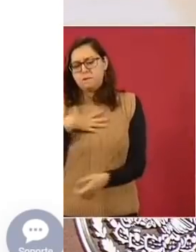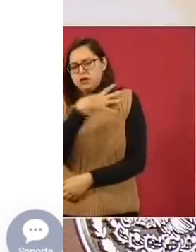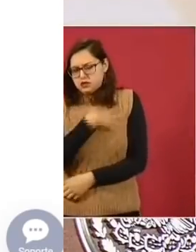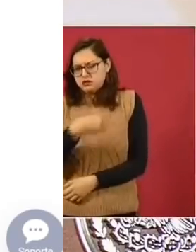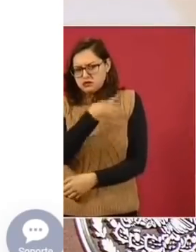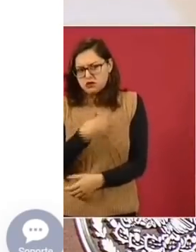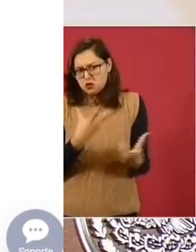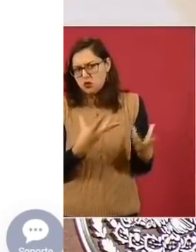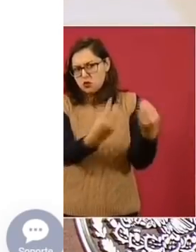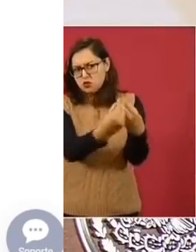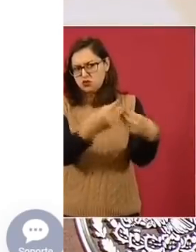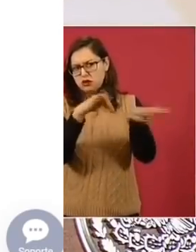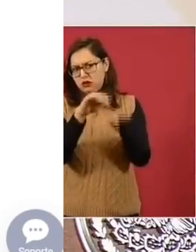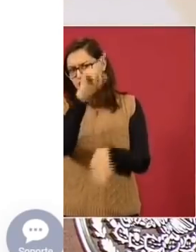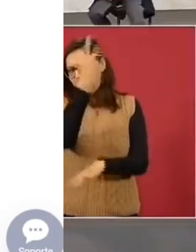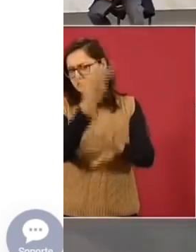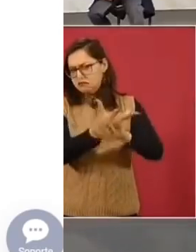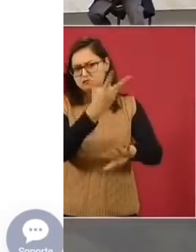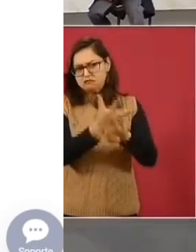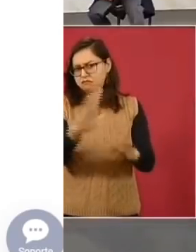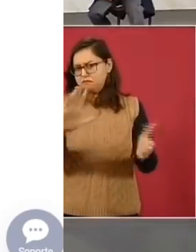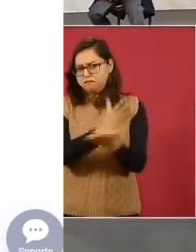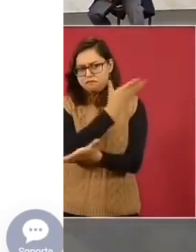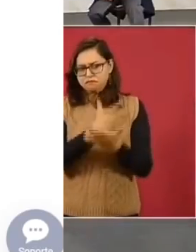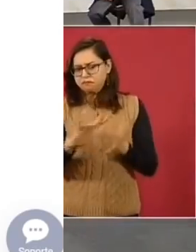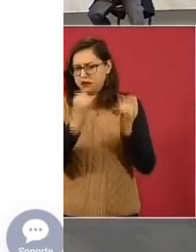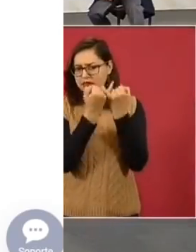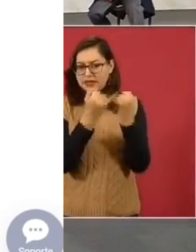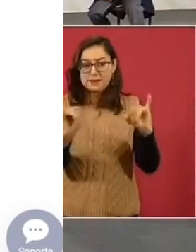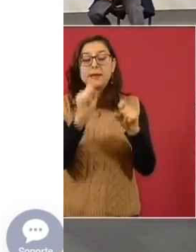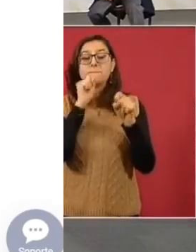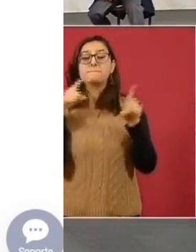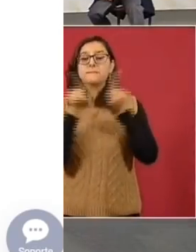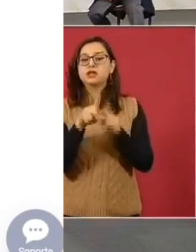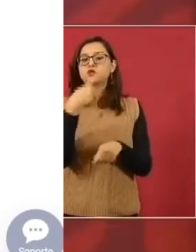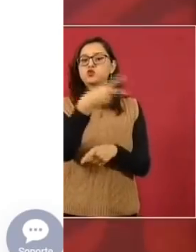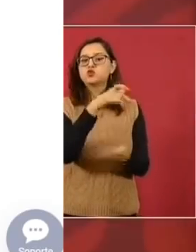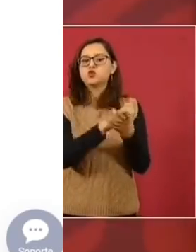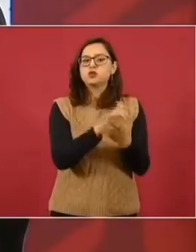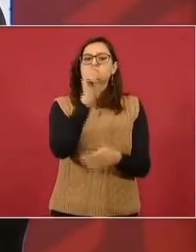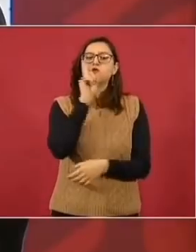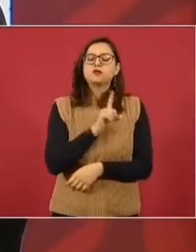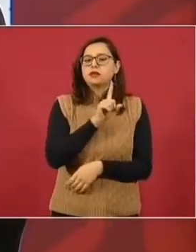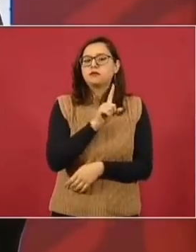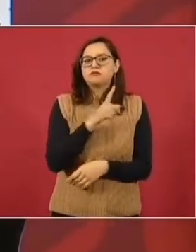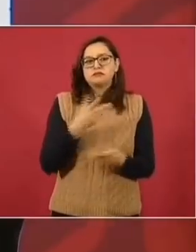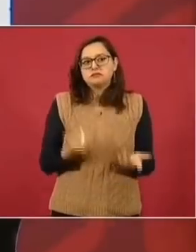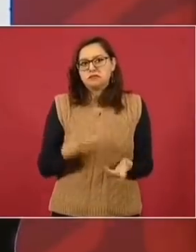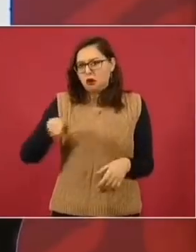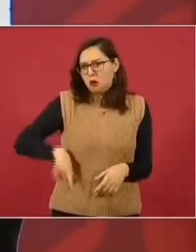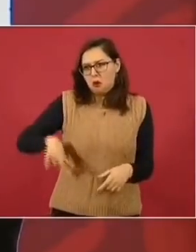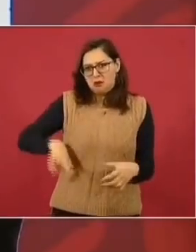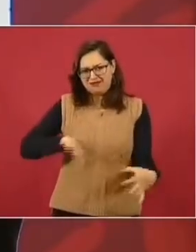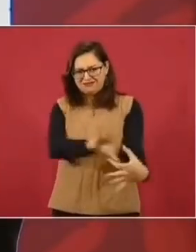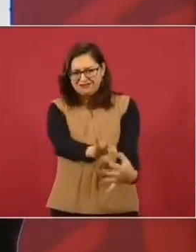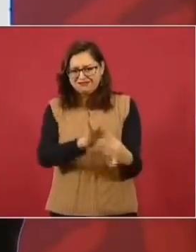creada el mismo día en que el hijo de Obrador dio su explicación, y de acuerdo con los mismos datos de la página, las imágenes que se usaron para el